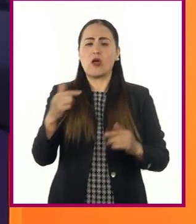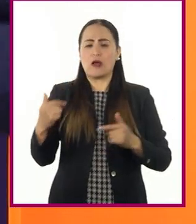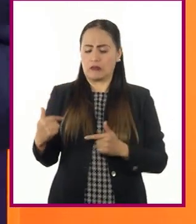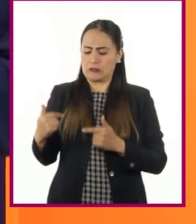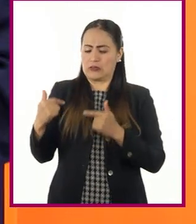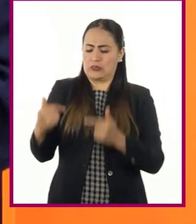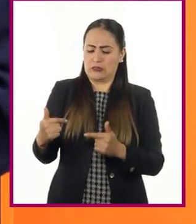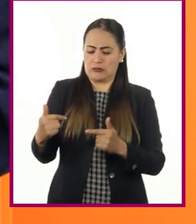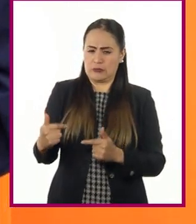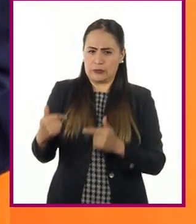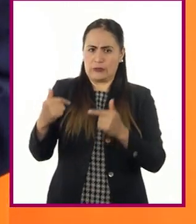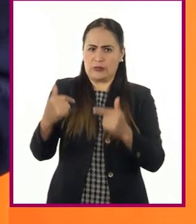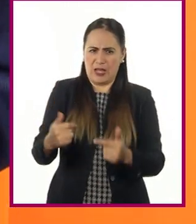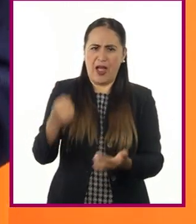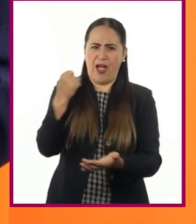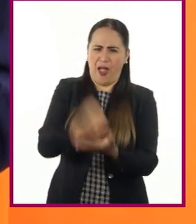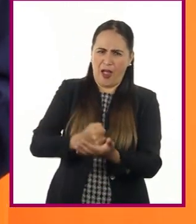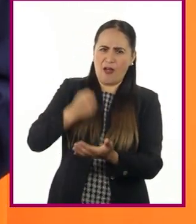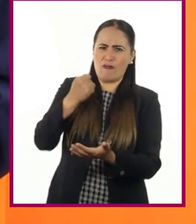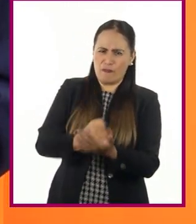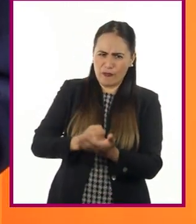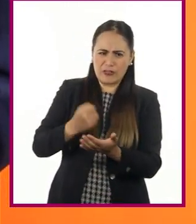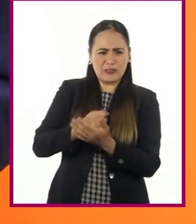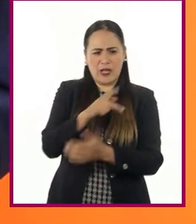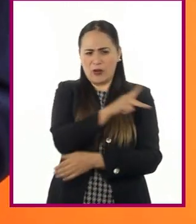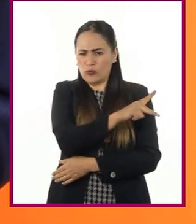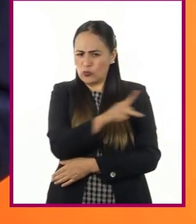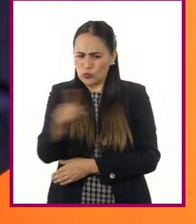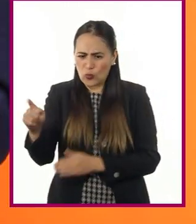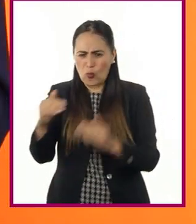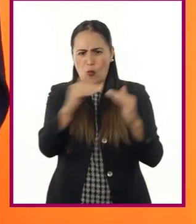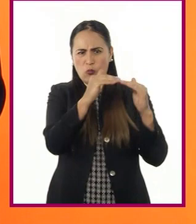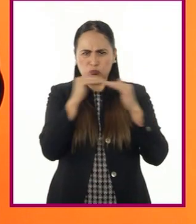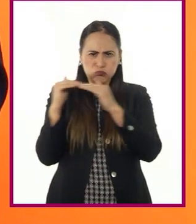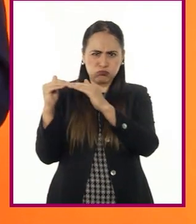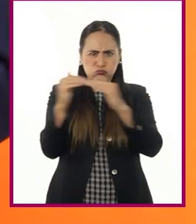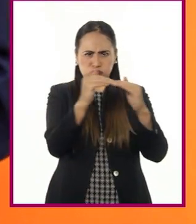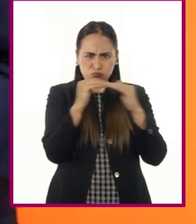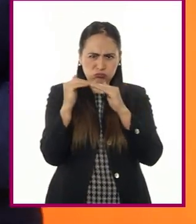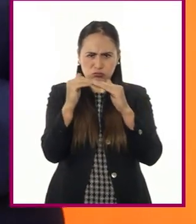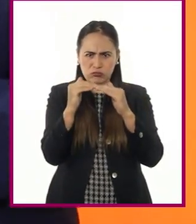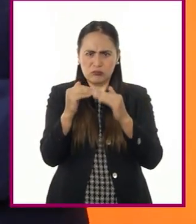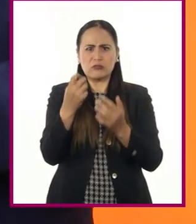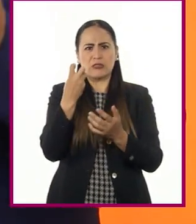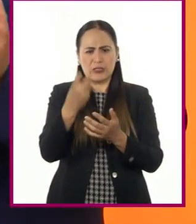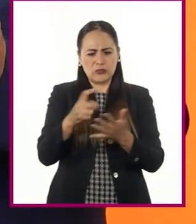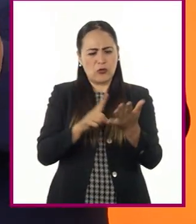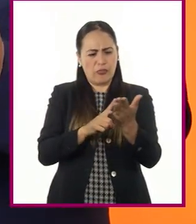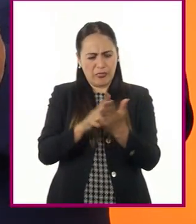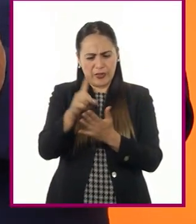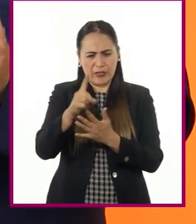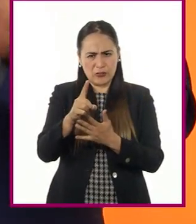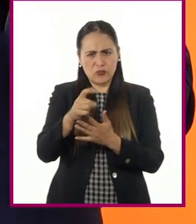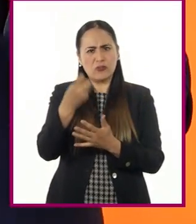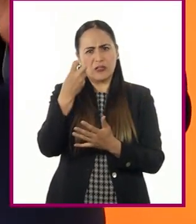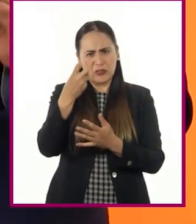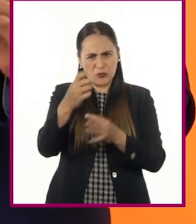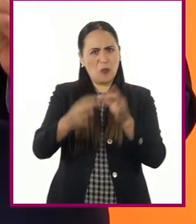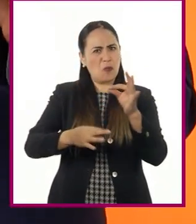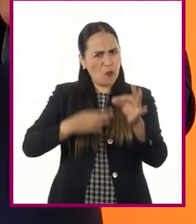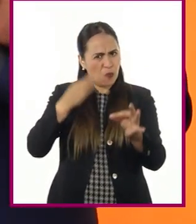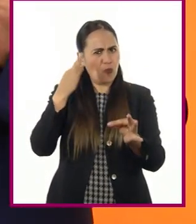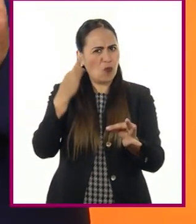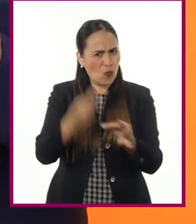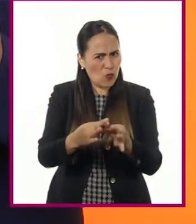sabido pugnar por la expansión de las libertades y la exigencia para hacer valer al menos las que en